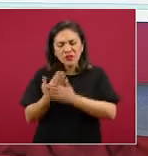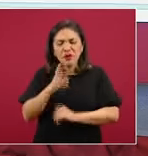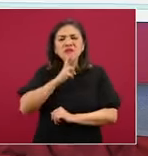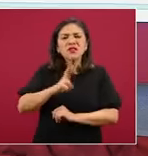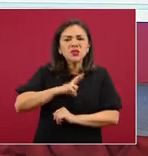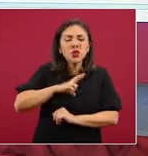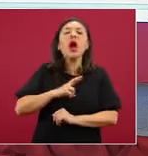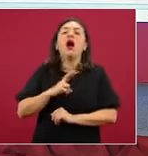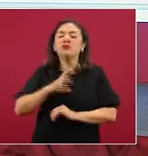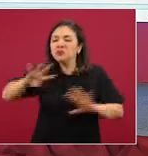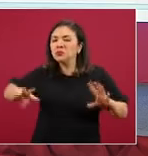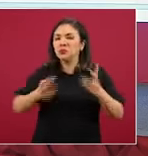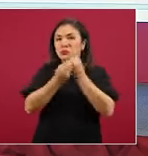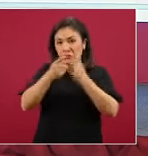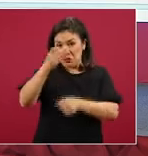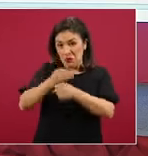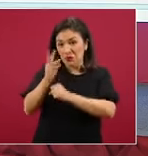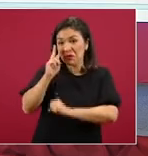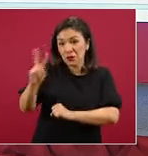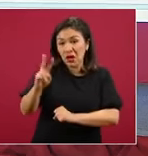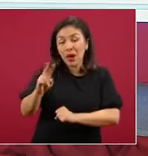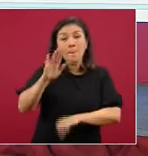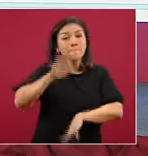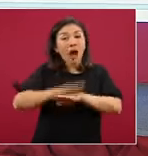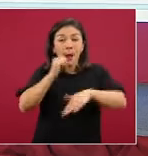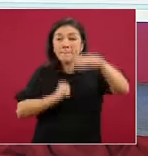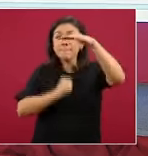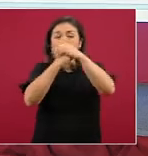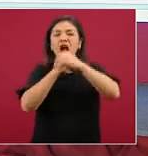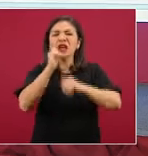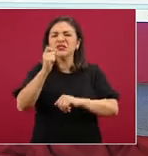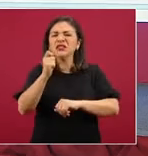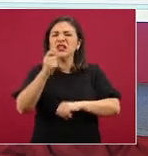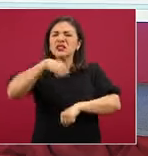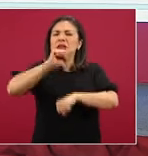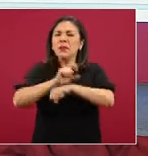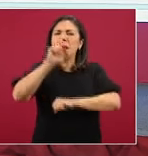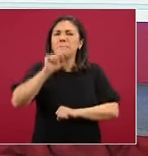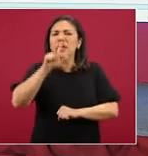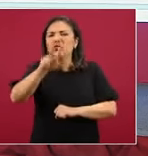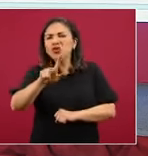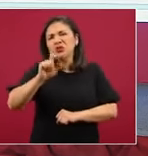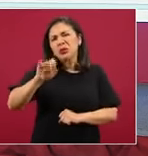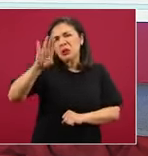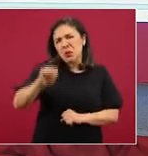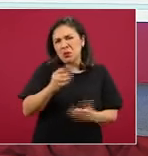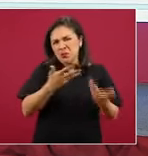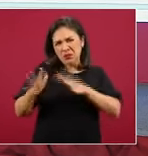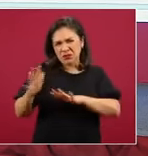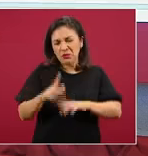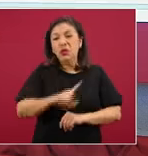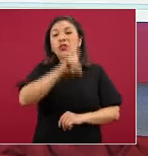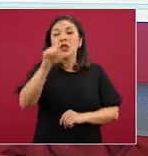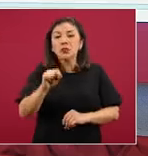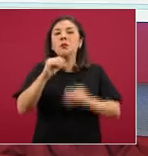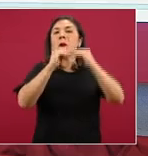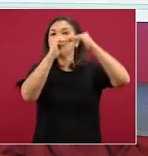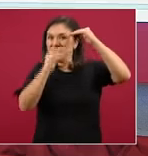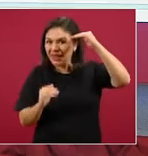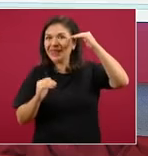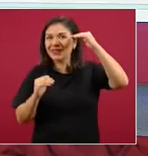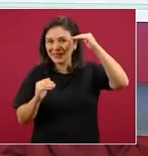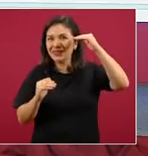de resultados. Y como podemos ver, pues el pico máximo se logró más o menos en la semana 28-29, después hubo un